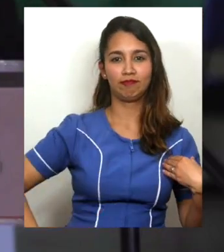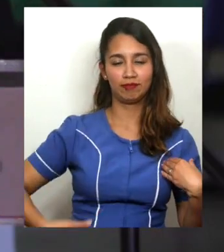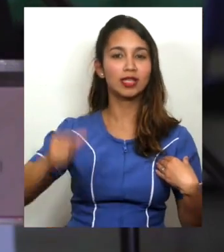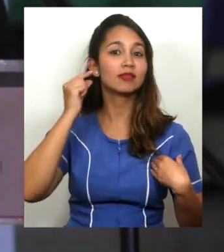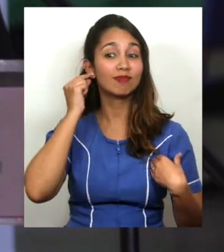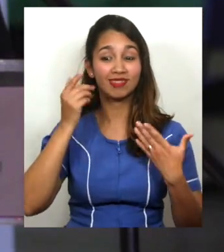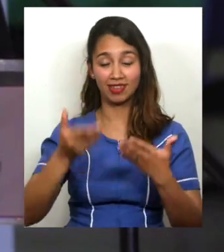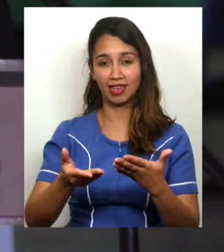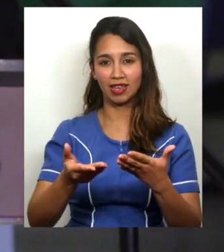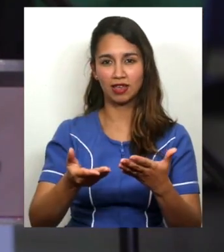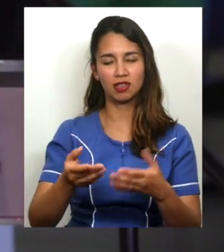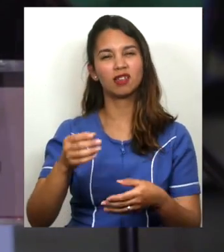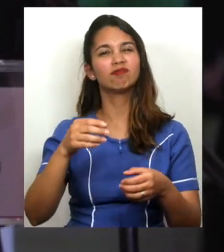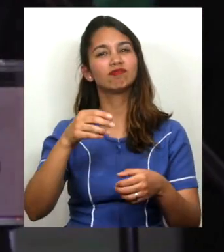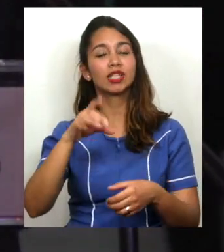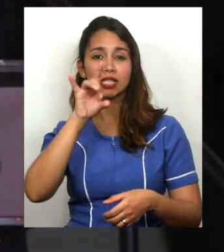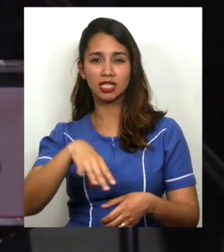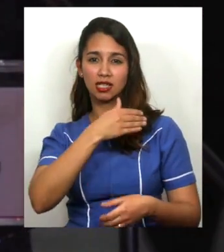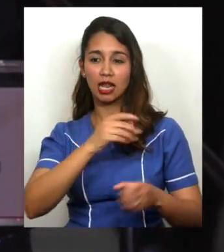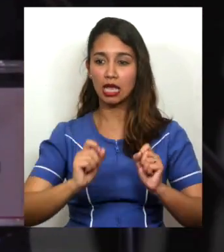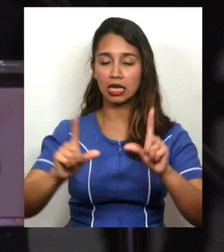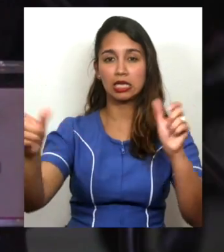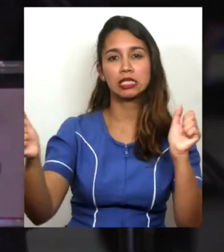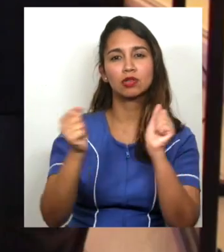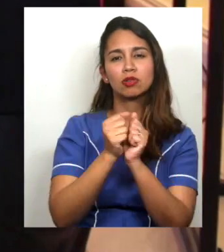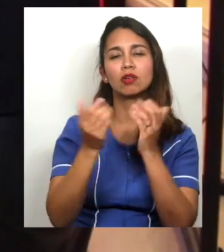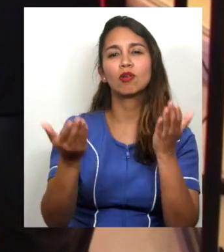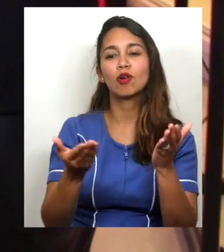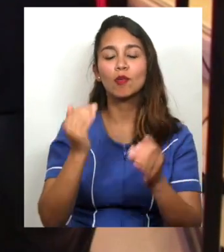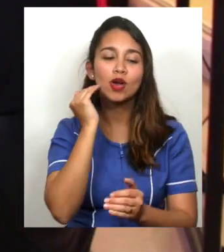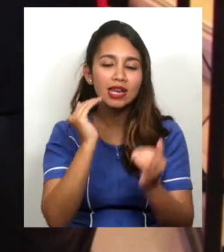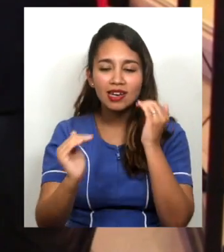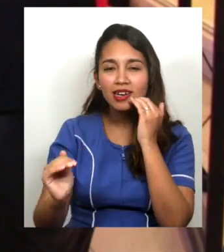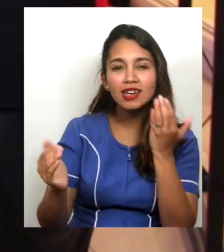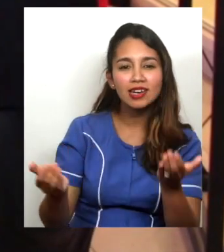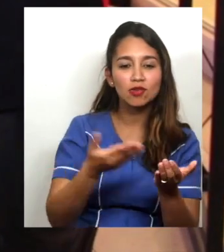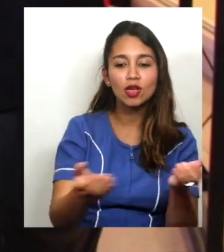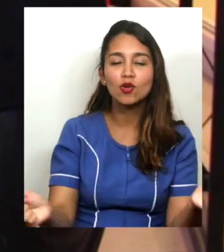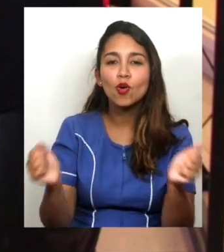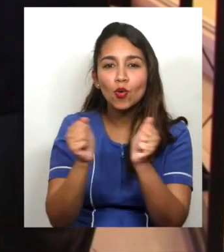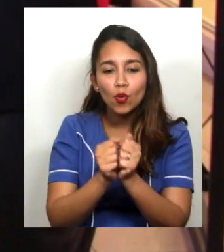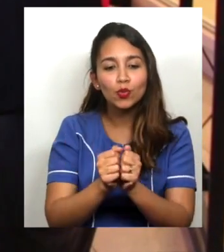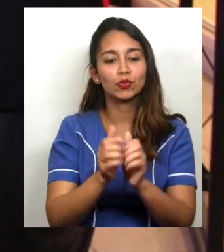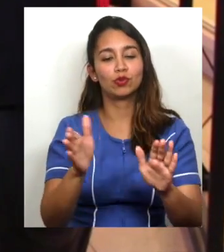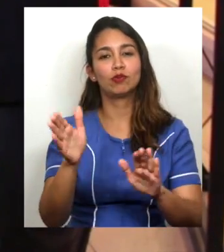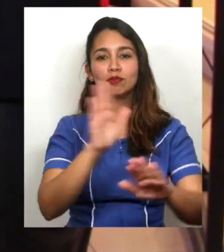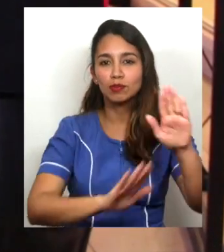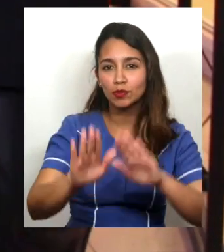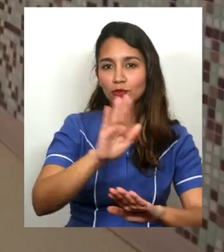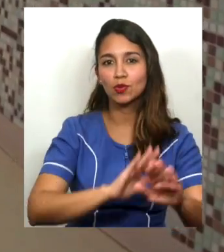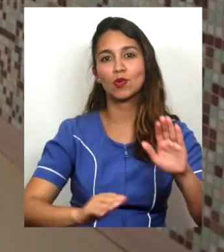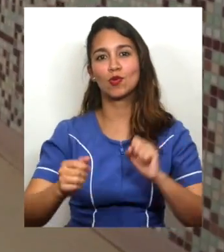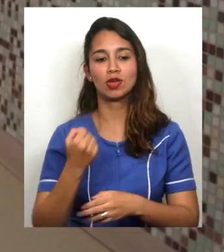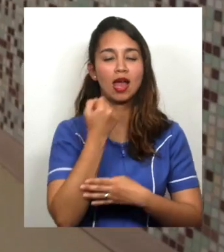de la presidenta Michelle Bachelet. Chile Crece Contigo es una iniciativa de protección integral a la infancia que tiene como misión